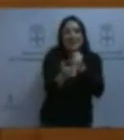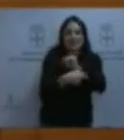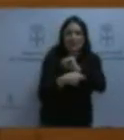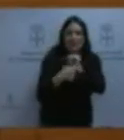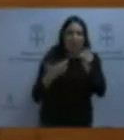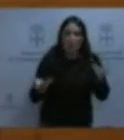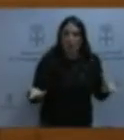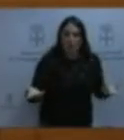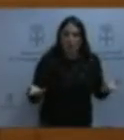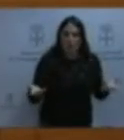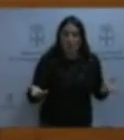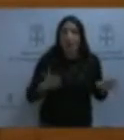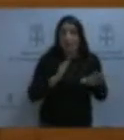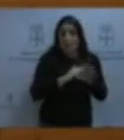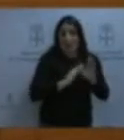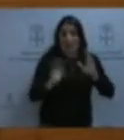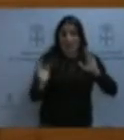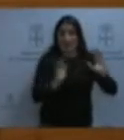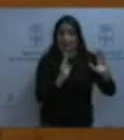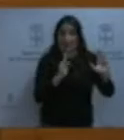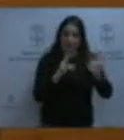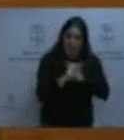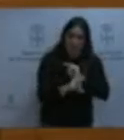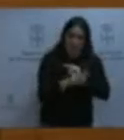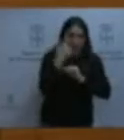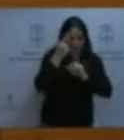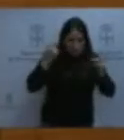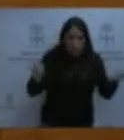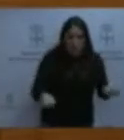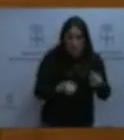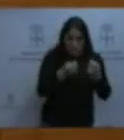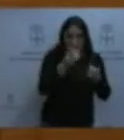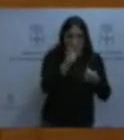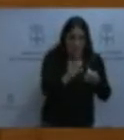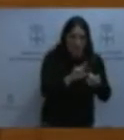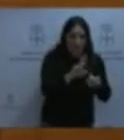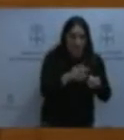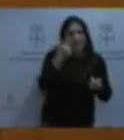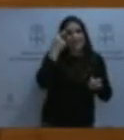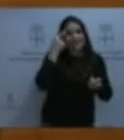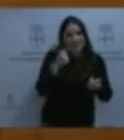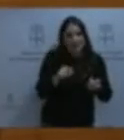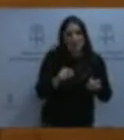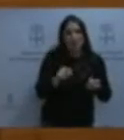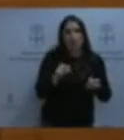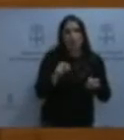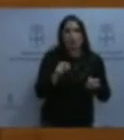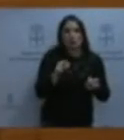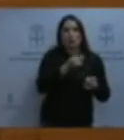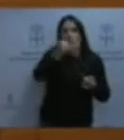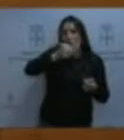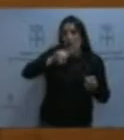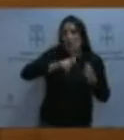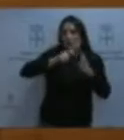estratégica para desestacionalizar. Sabemos que están haciendo campañas, sabemos que están aumentando los vuelos,